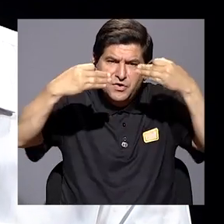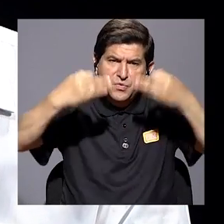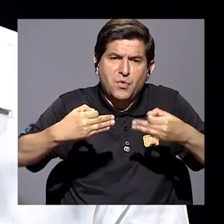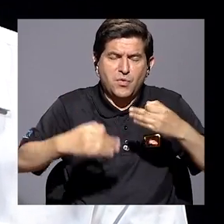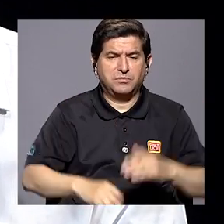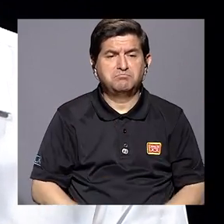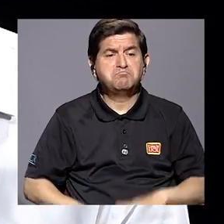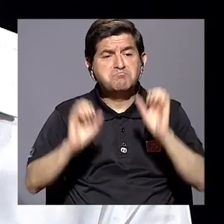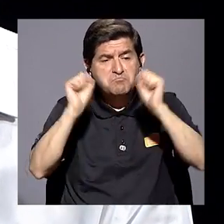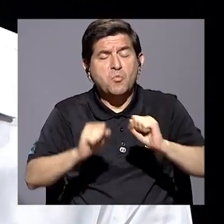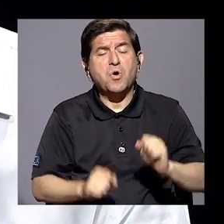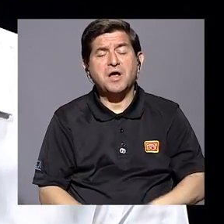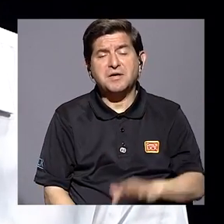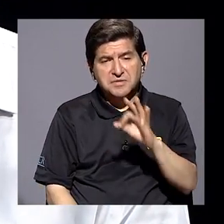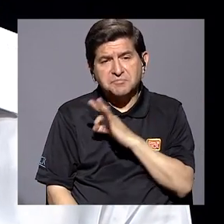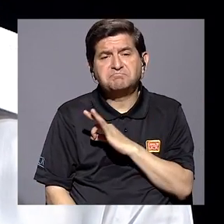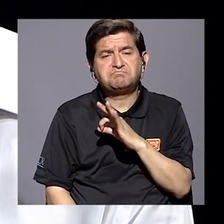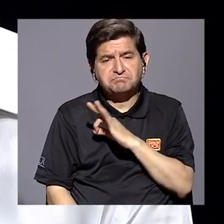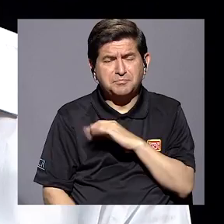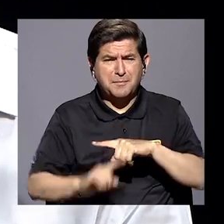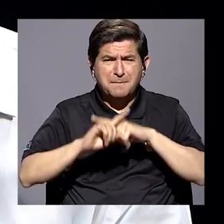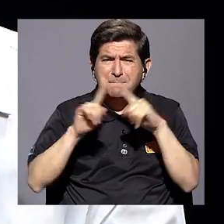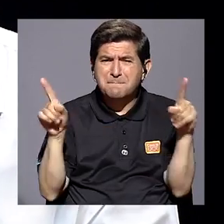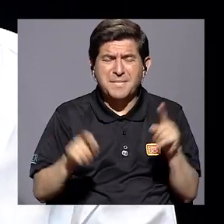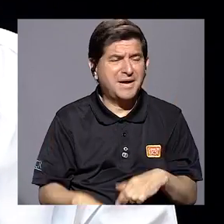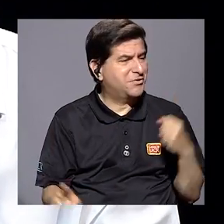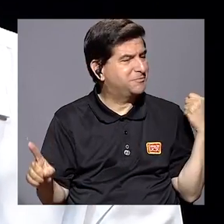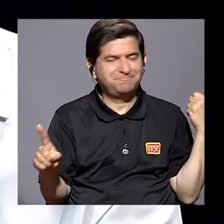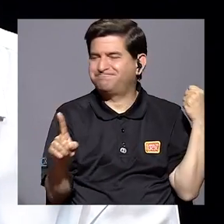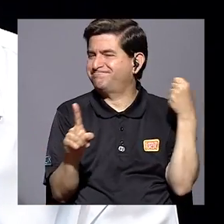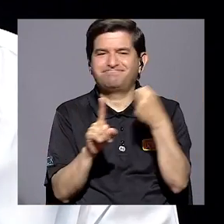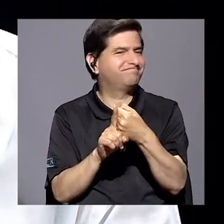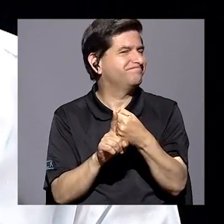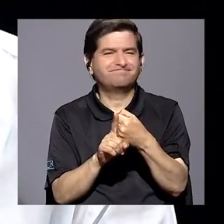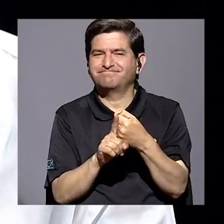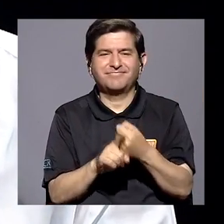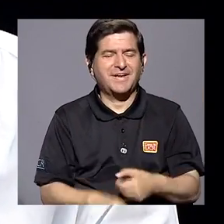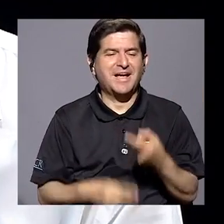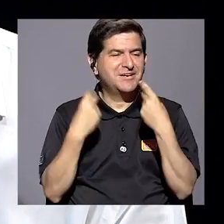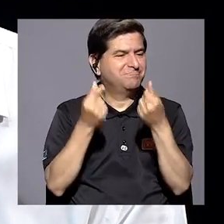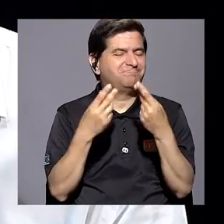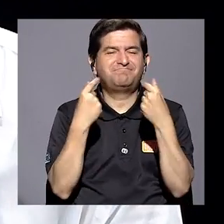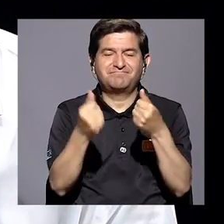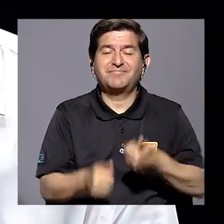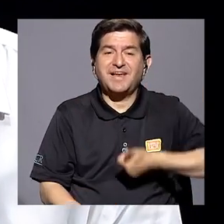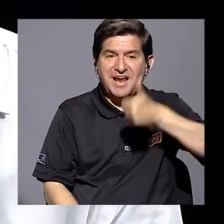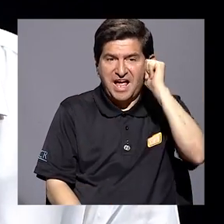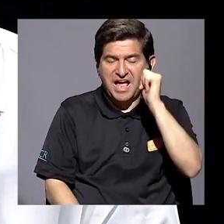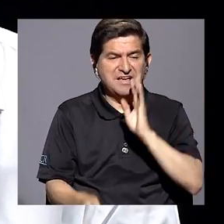que pueden ser útiles pero que no son de impacto en el plazo inmediato por ejemplo ayer estaban hablando